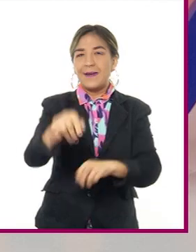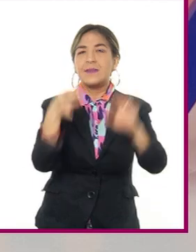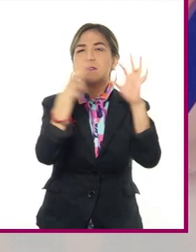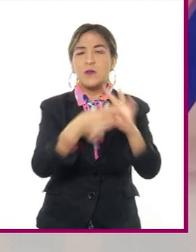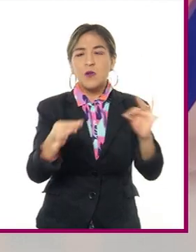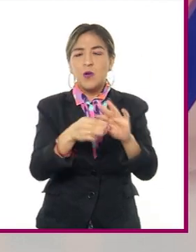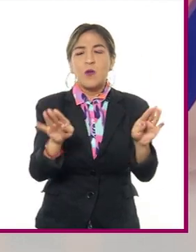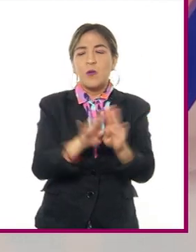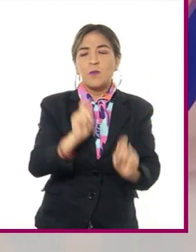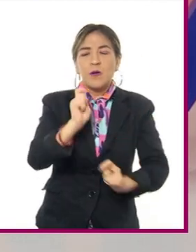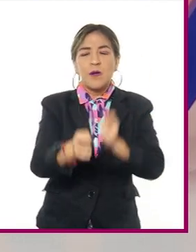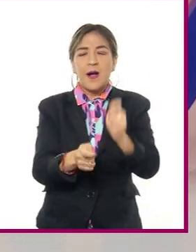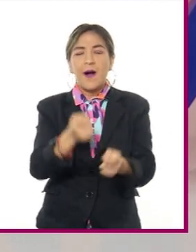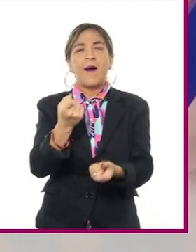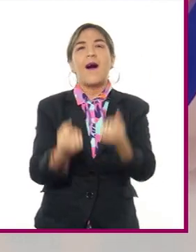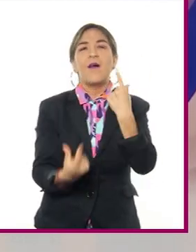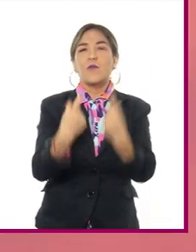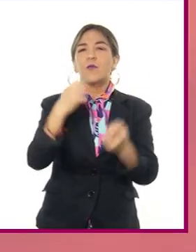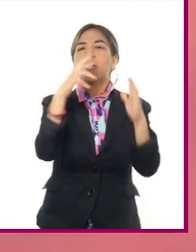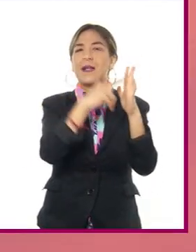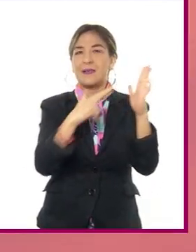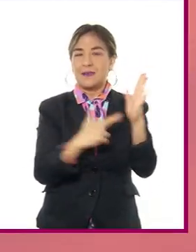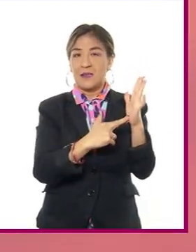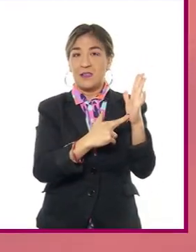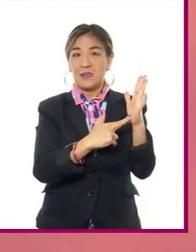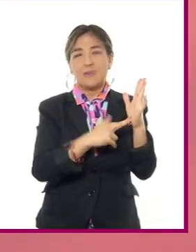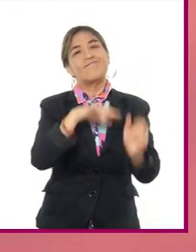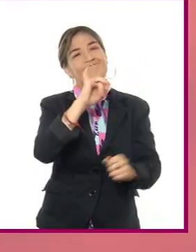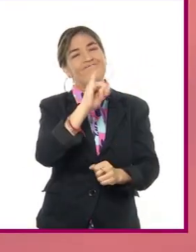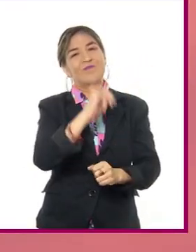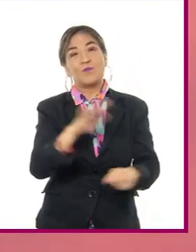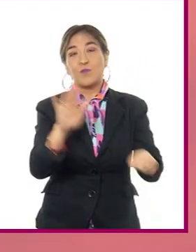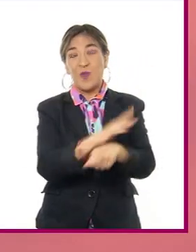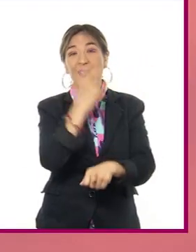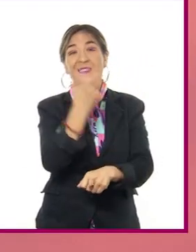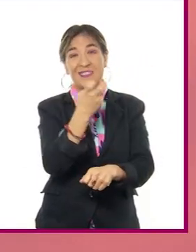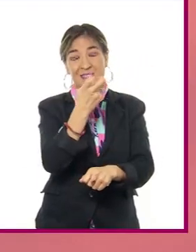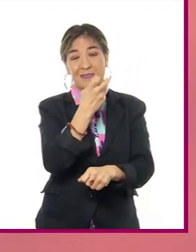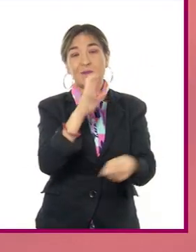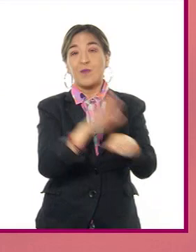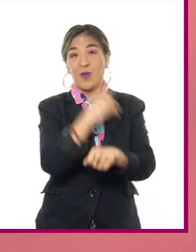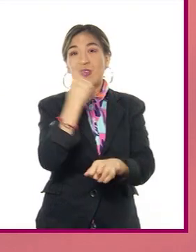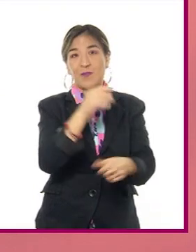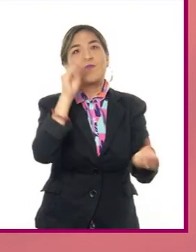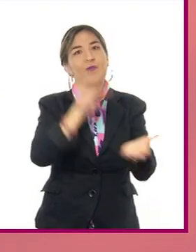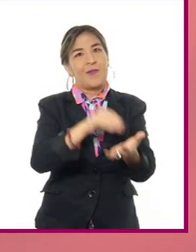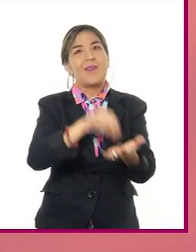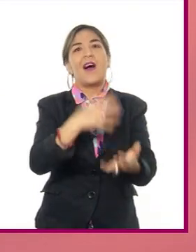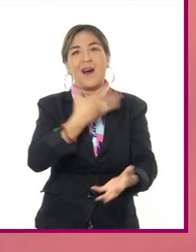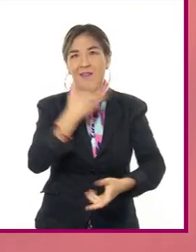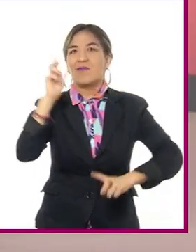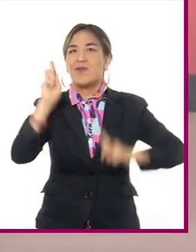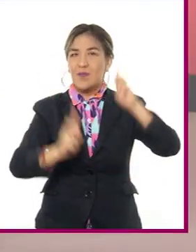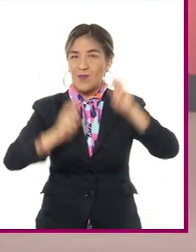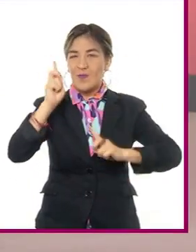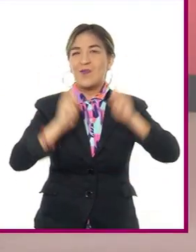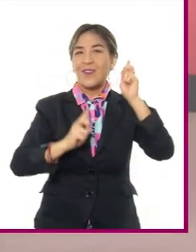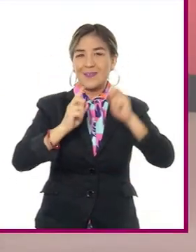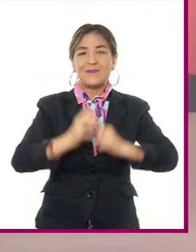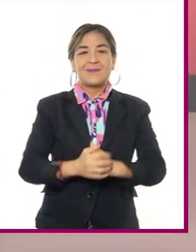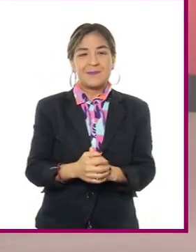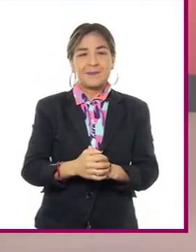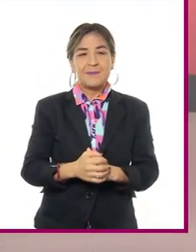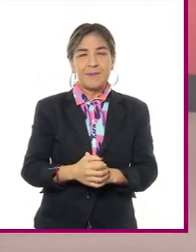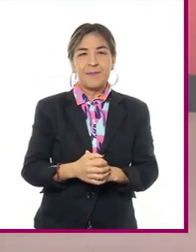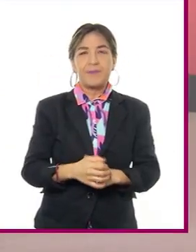interpretar algunas de las reglas. Sí, profesor, porque todavía quedan dudas sobre la forma en que se juega.